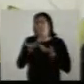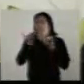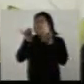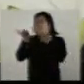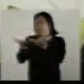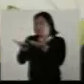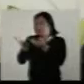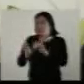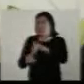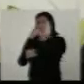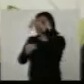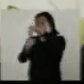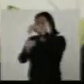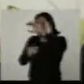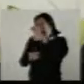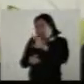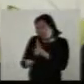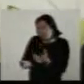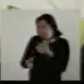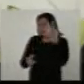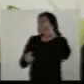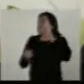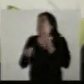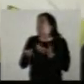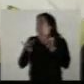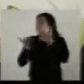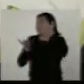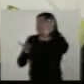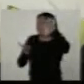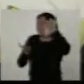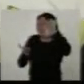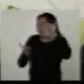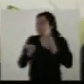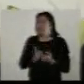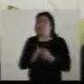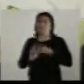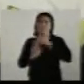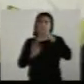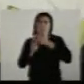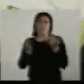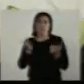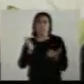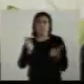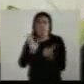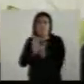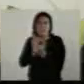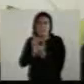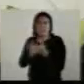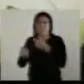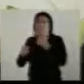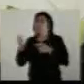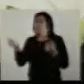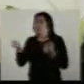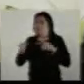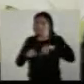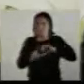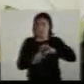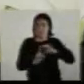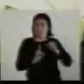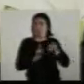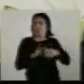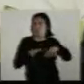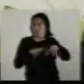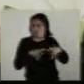electoral para hacer una propuesta de una iniciativa de proyecto de ley que viniera desde abajo, desde la